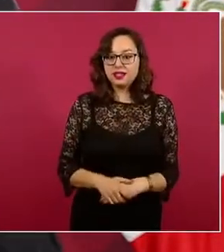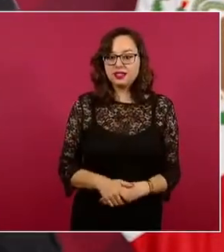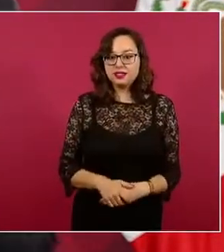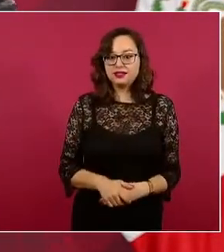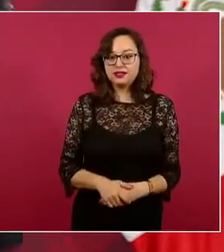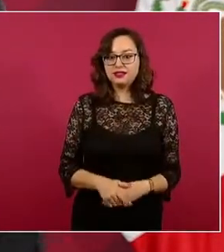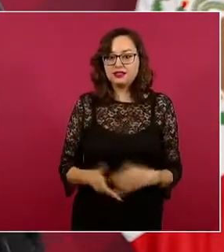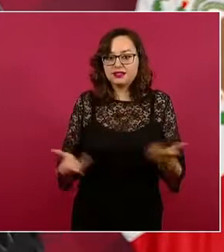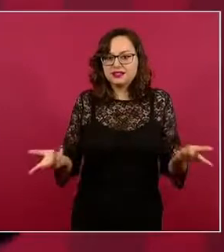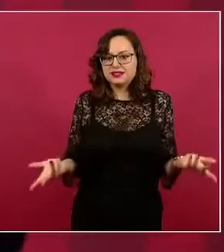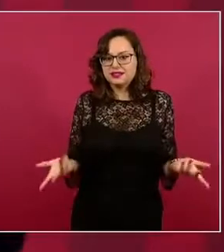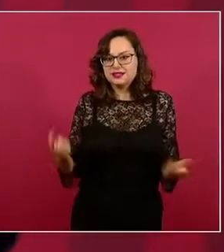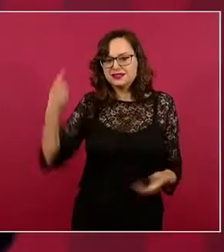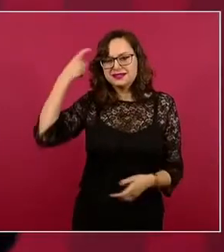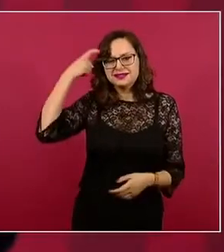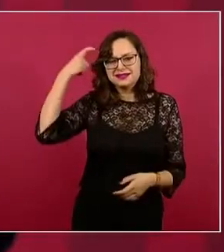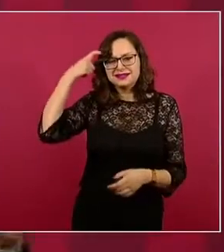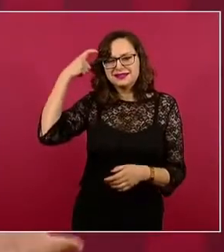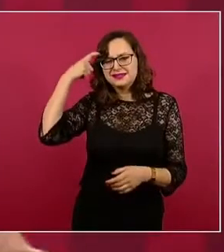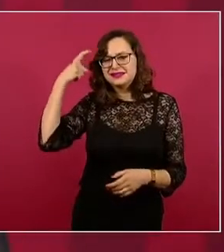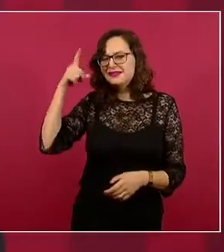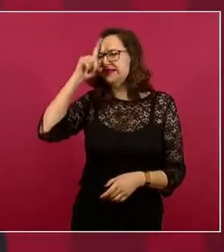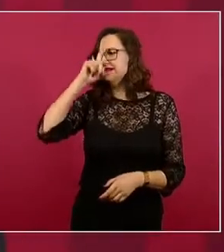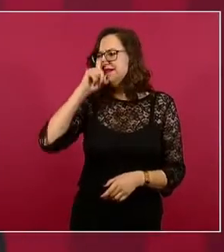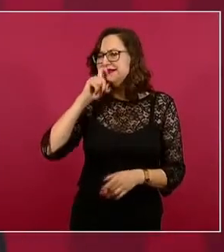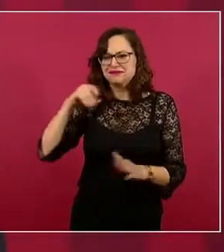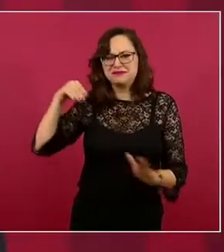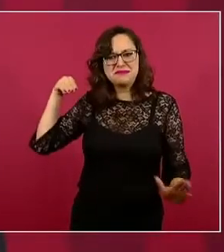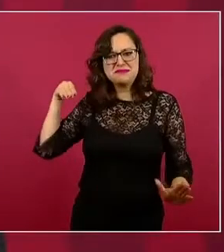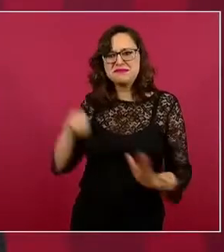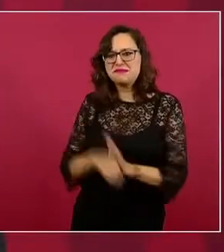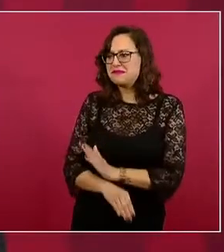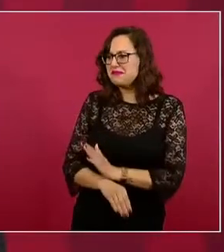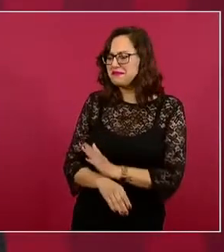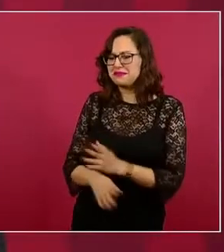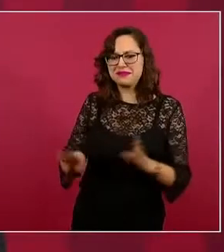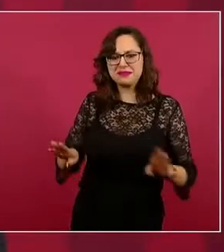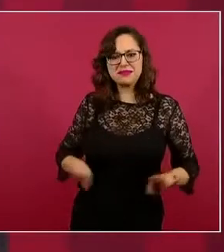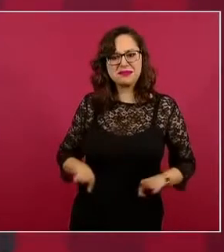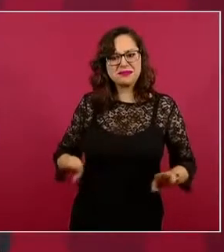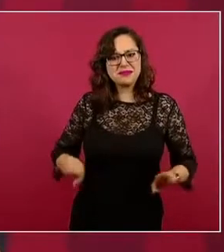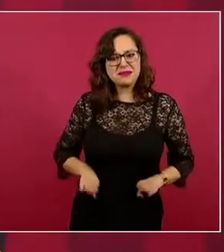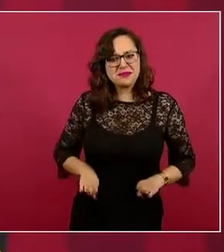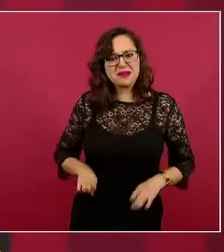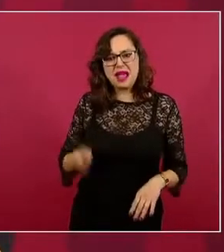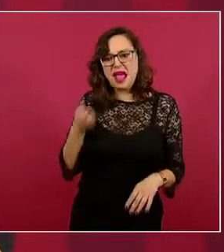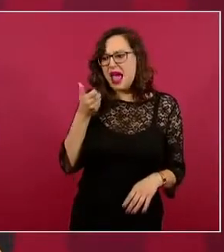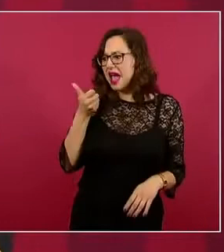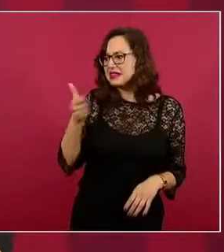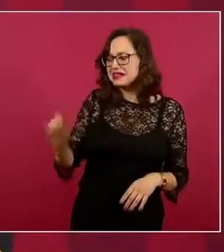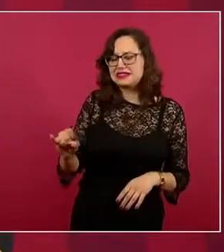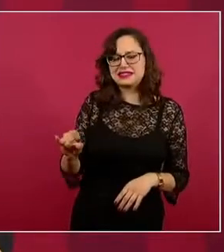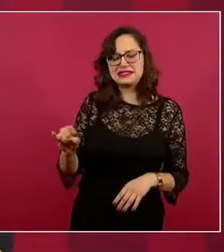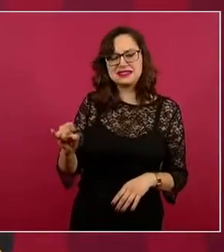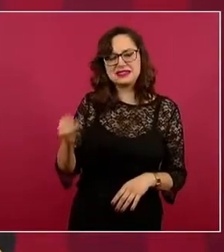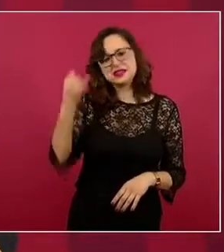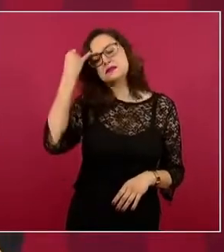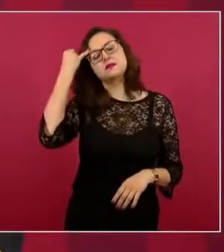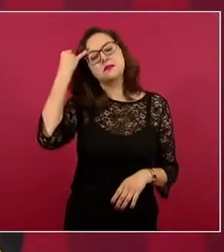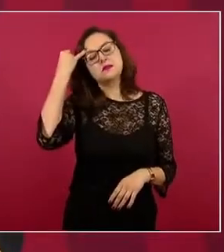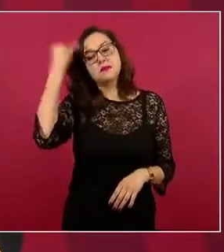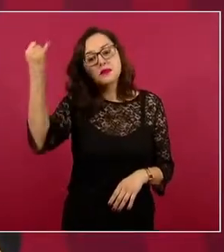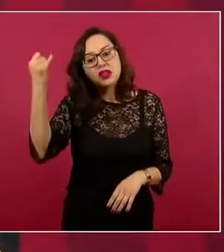de descomposición social. Y esto aplica